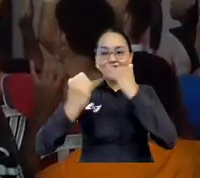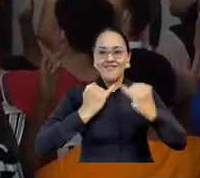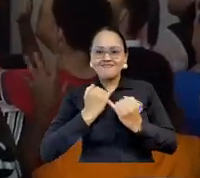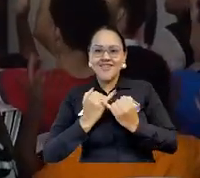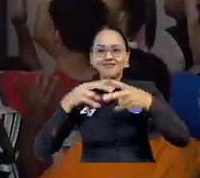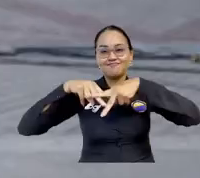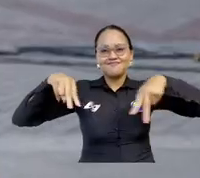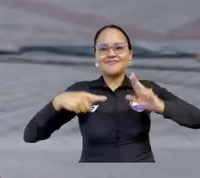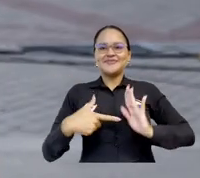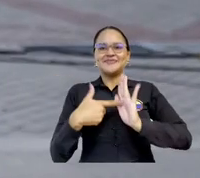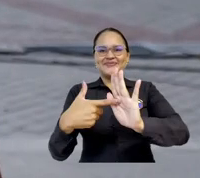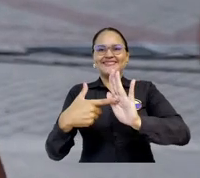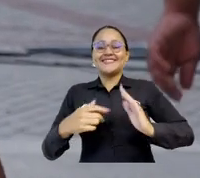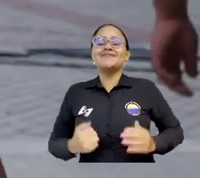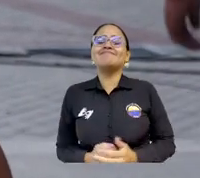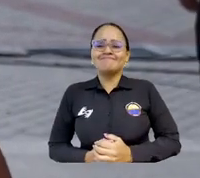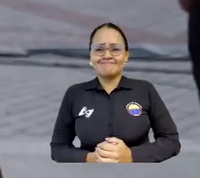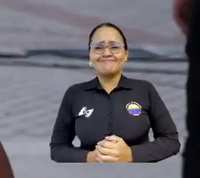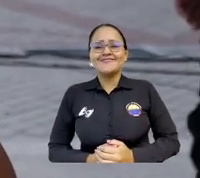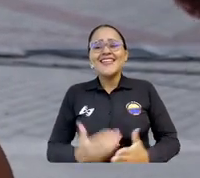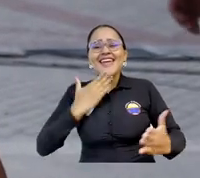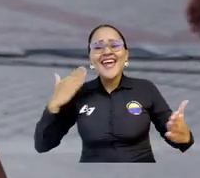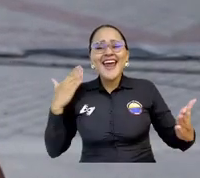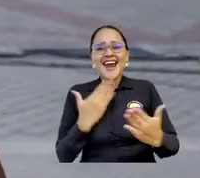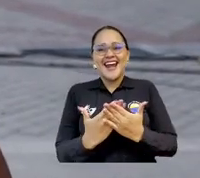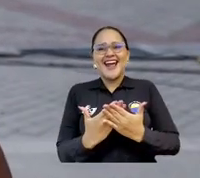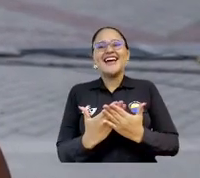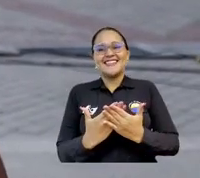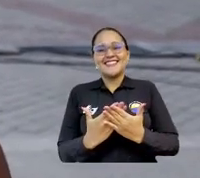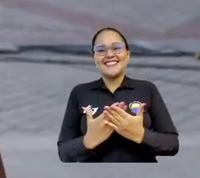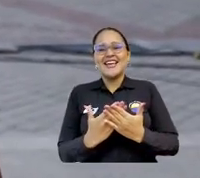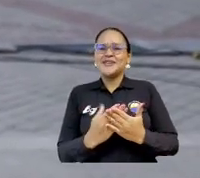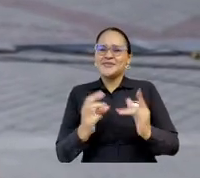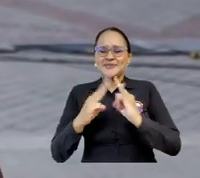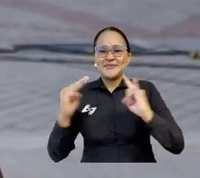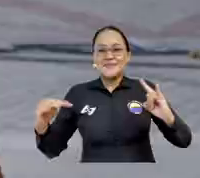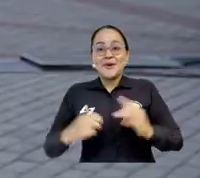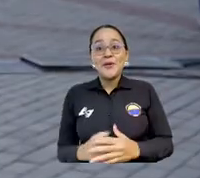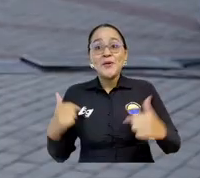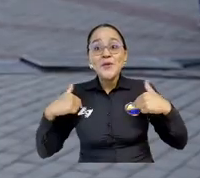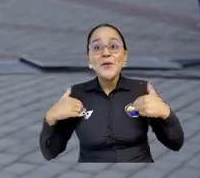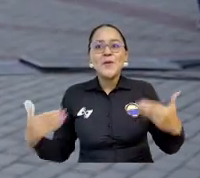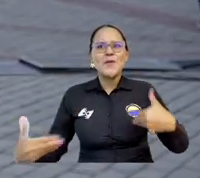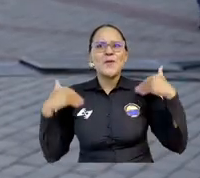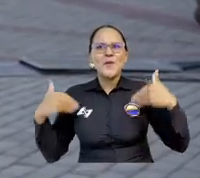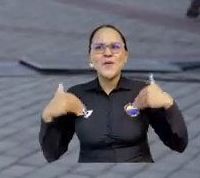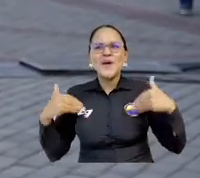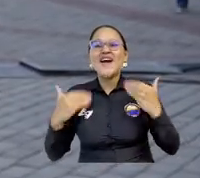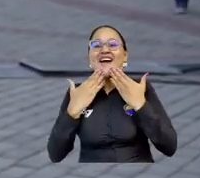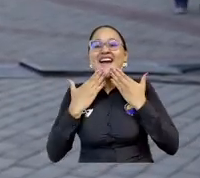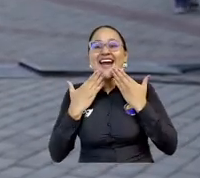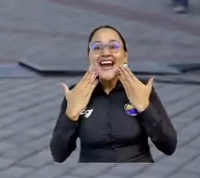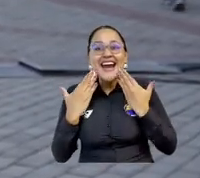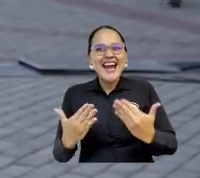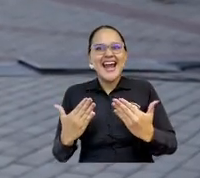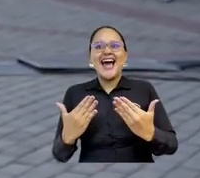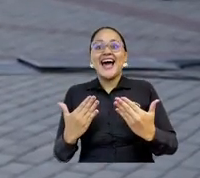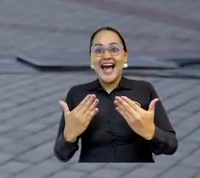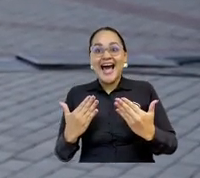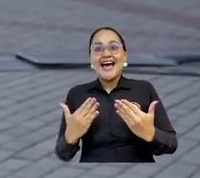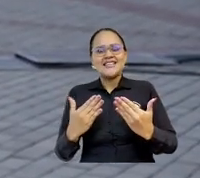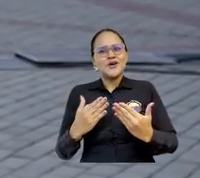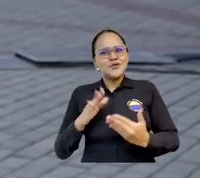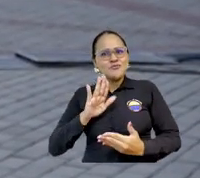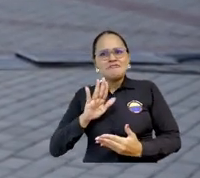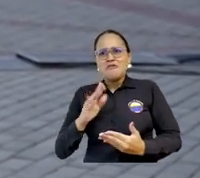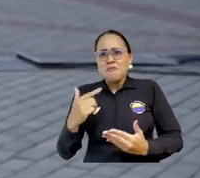identidad y género. Agradezco a la universidad por este evento. Estoy muy contenta, agradecida con los que